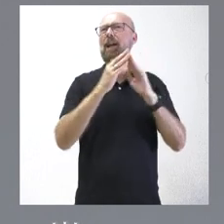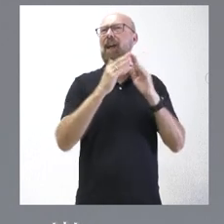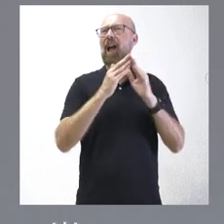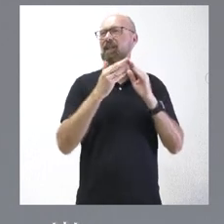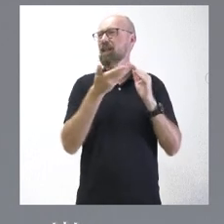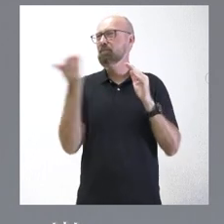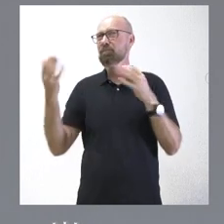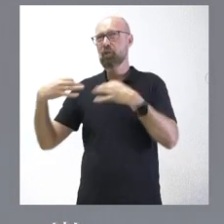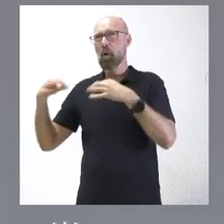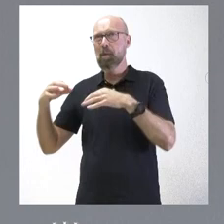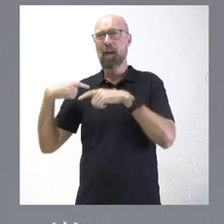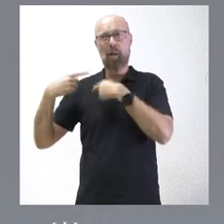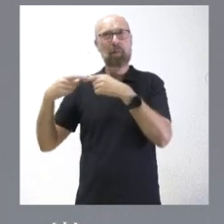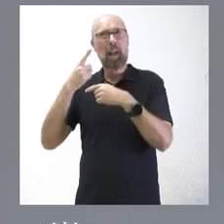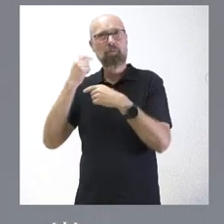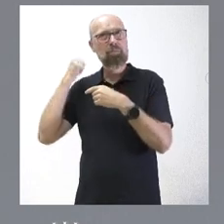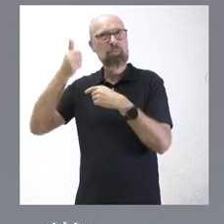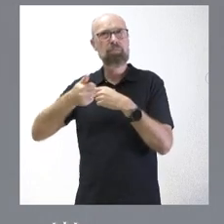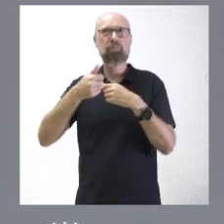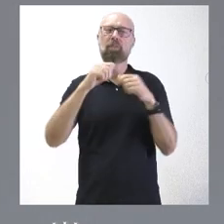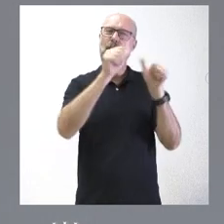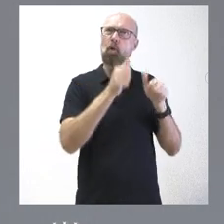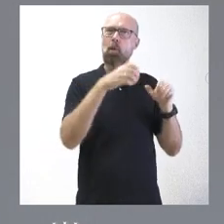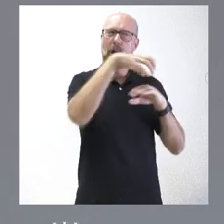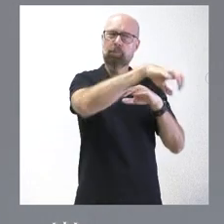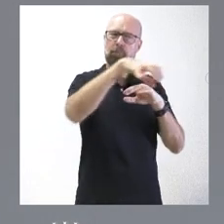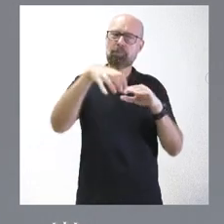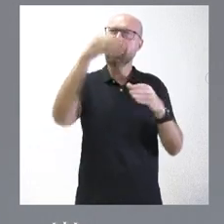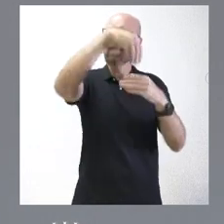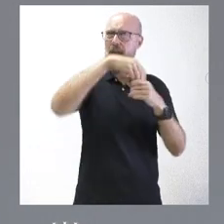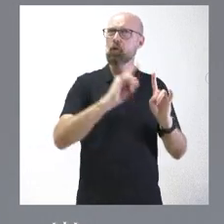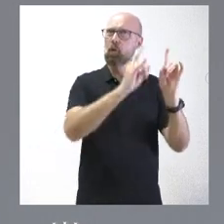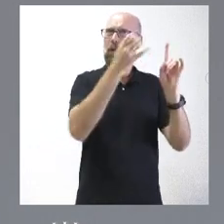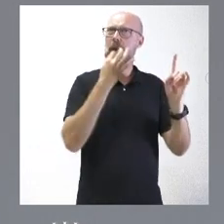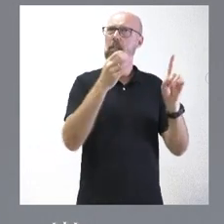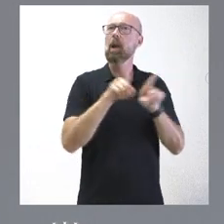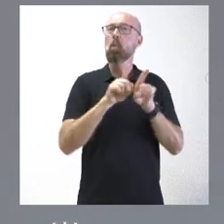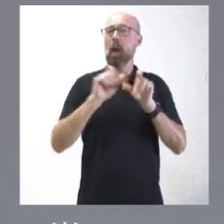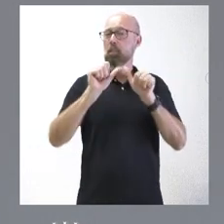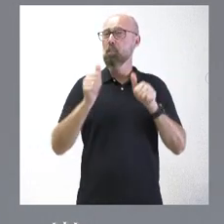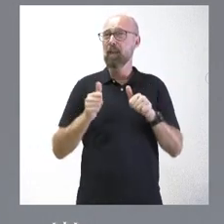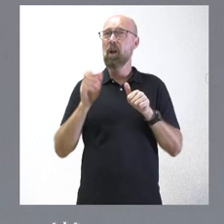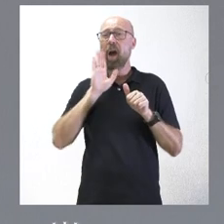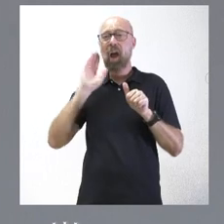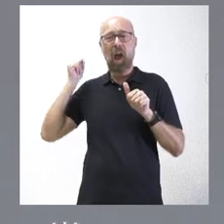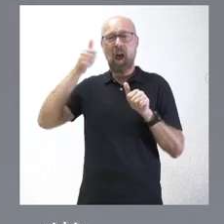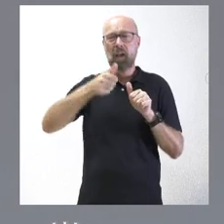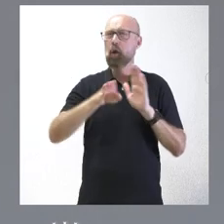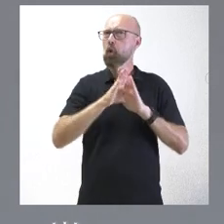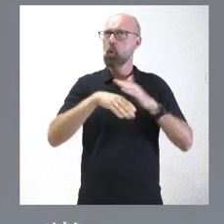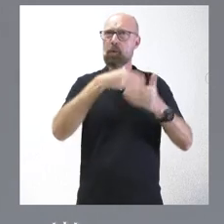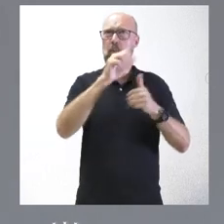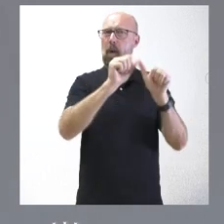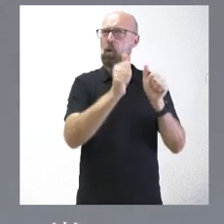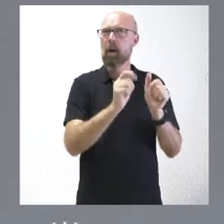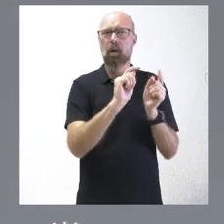continuando Perdón en este caso con el modelo que se venía ya desarrollando en Castilla y león y que los profesionales